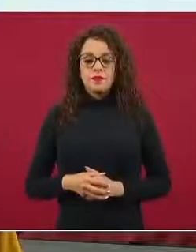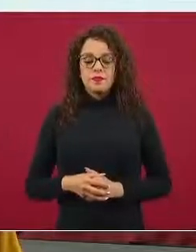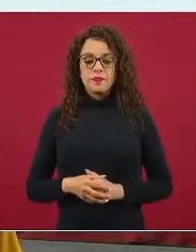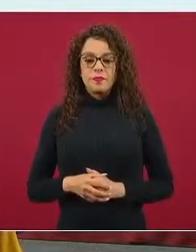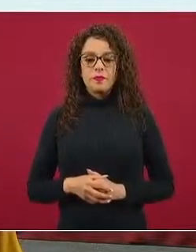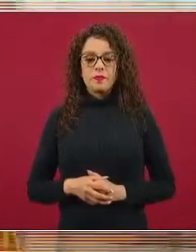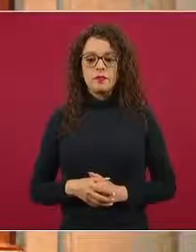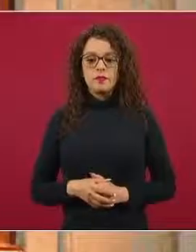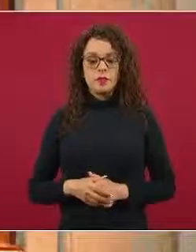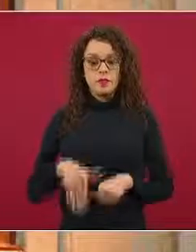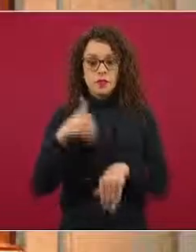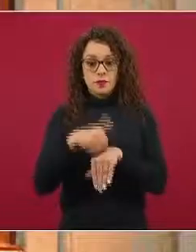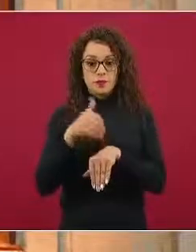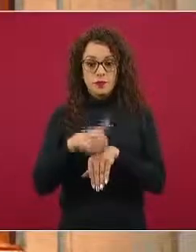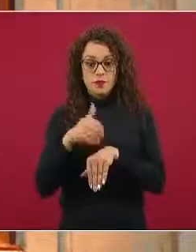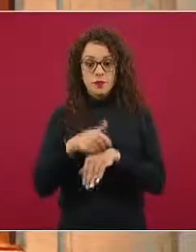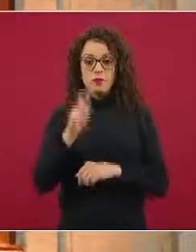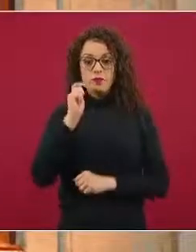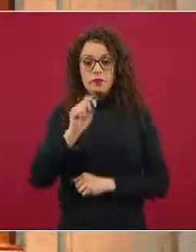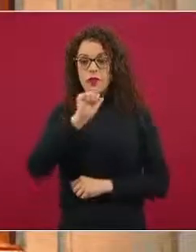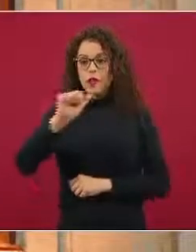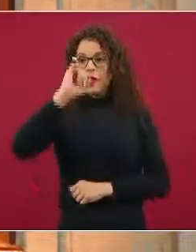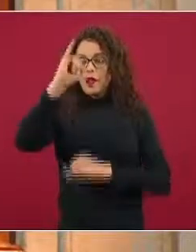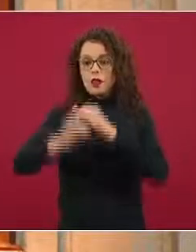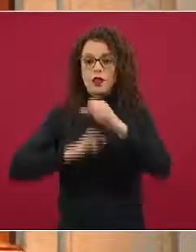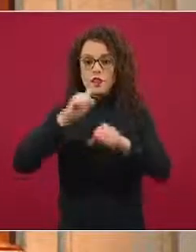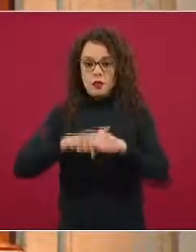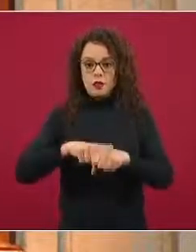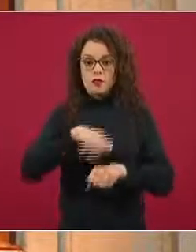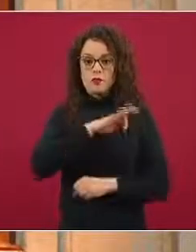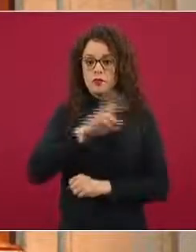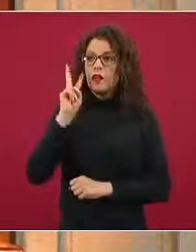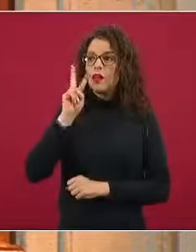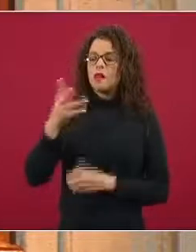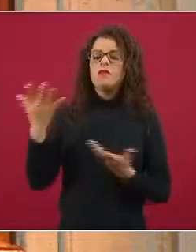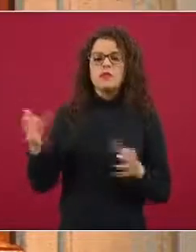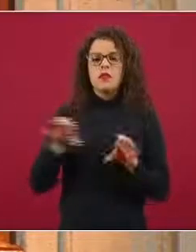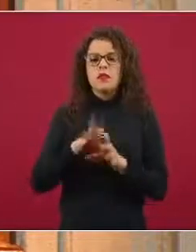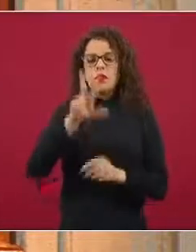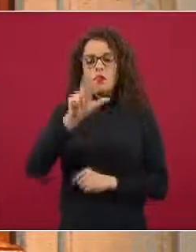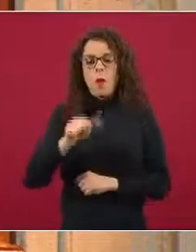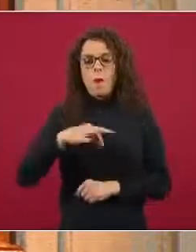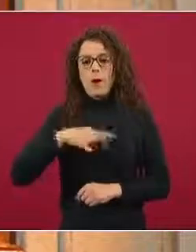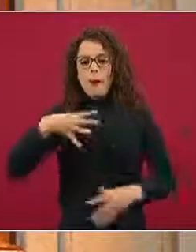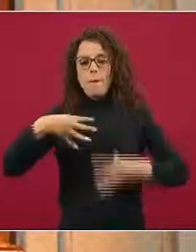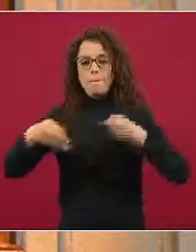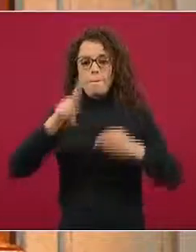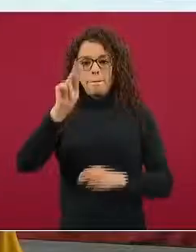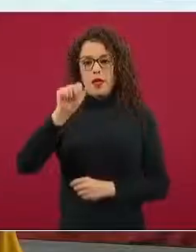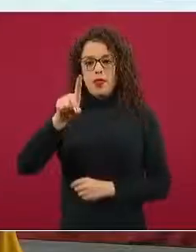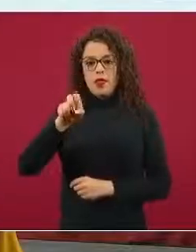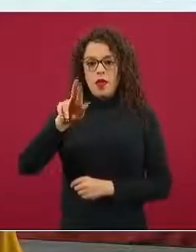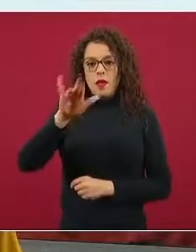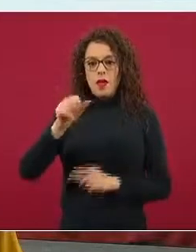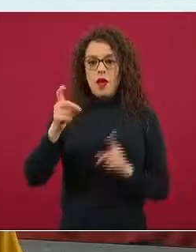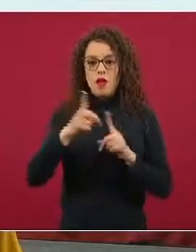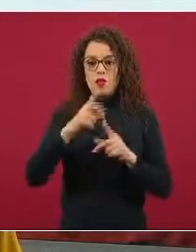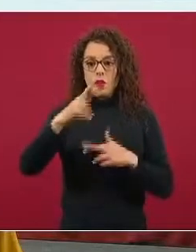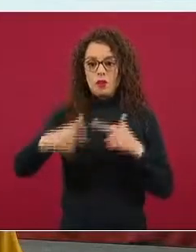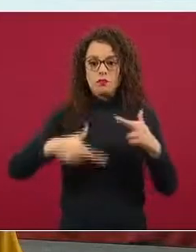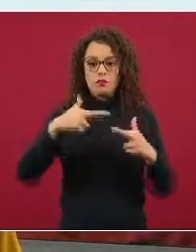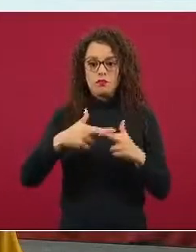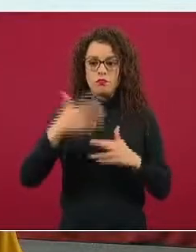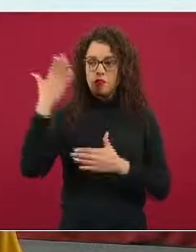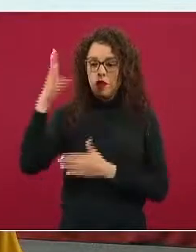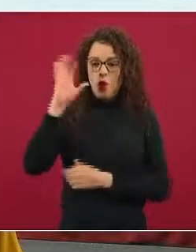las cifras y el panorama internacional, un poco para ver cómo va la actividad pandémica en las regiones de la OMS.